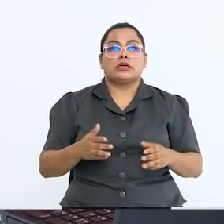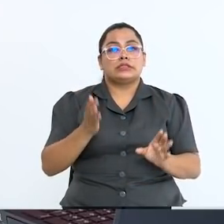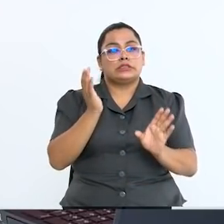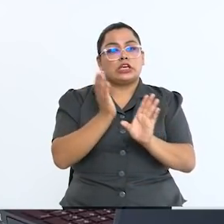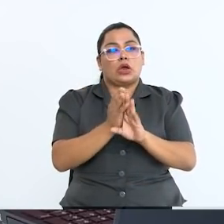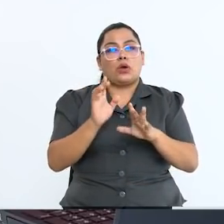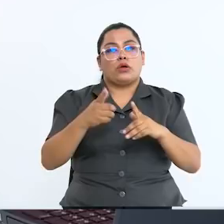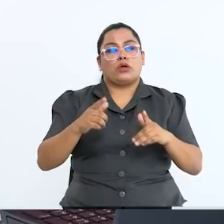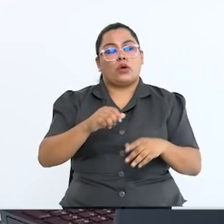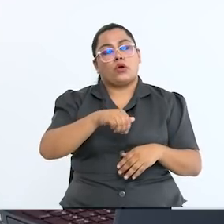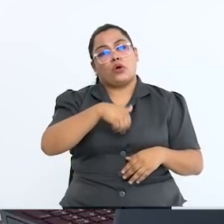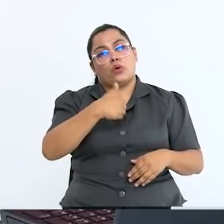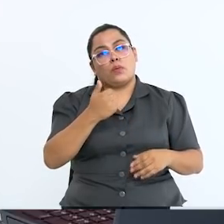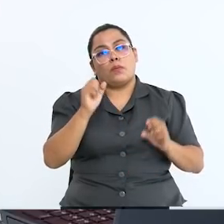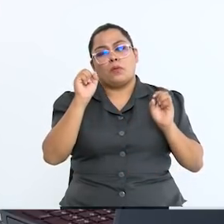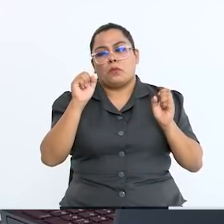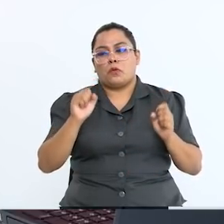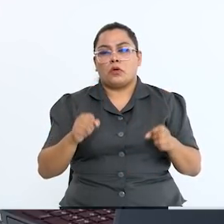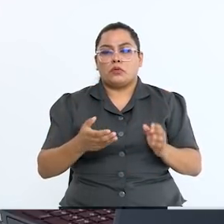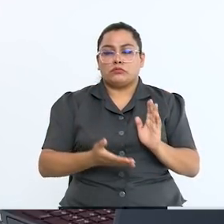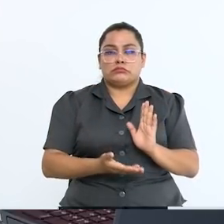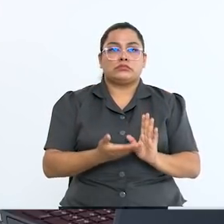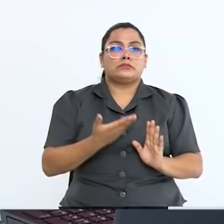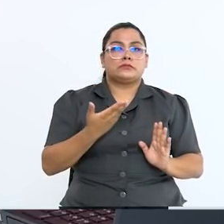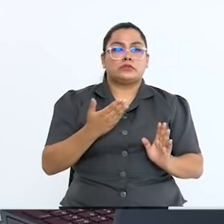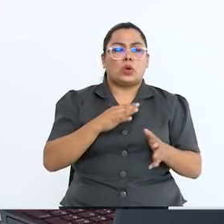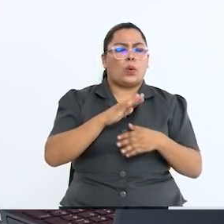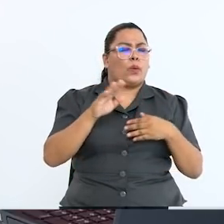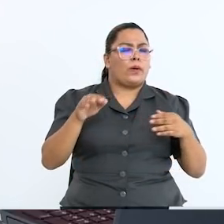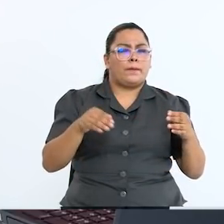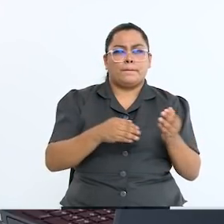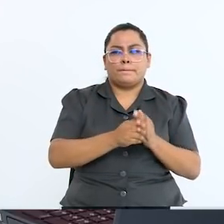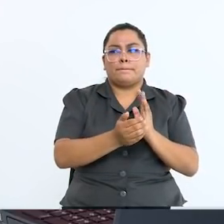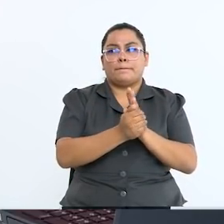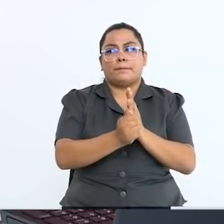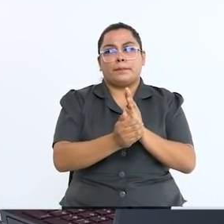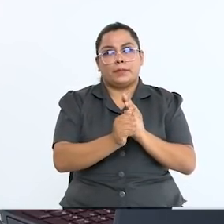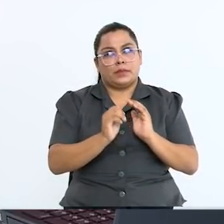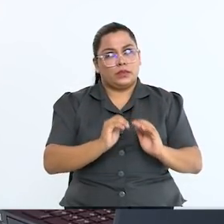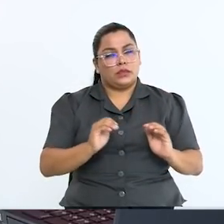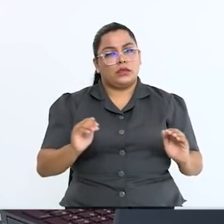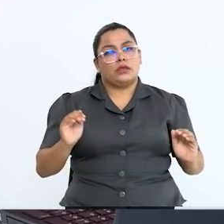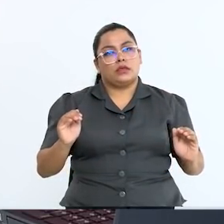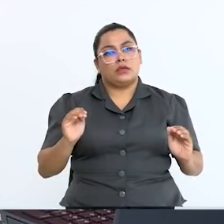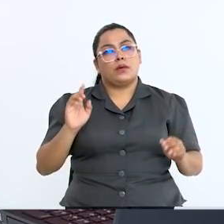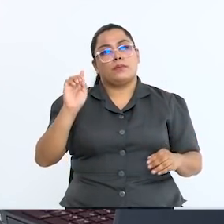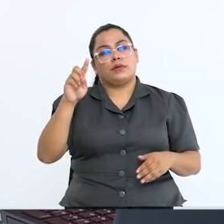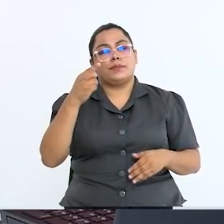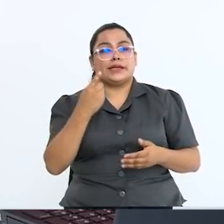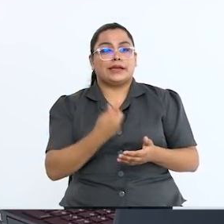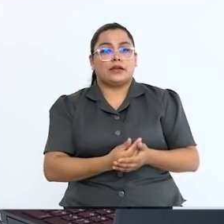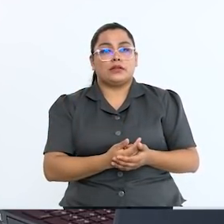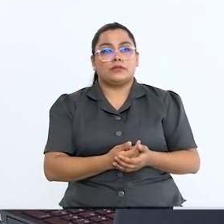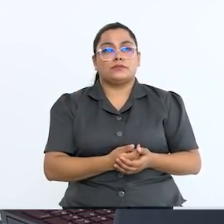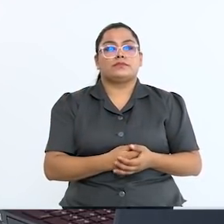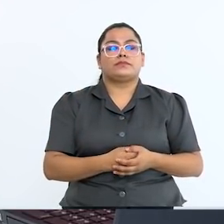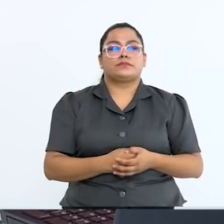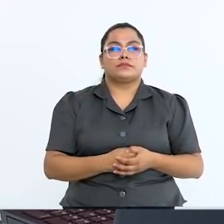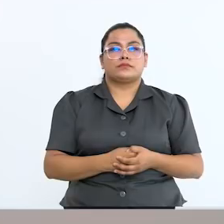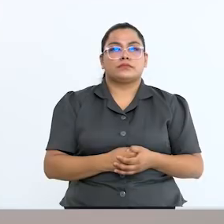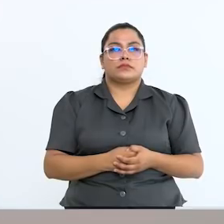la psicolingüística y otras, para poder desarrollar todas las competencias de los niños y niñas en primer